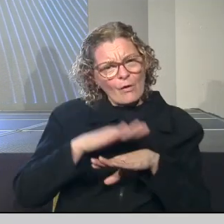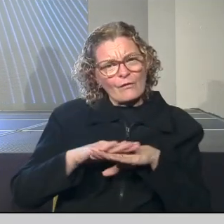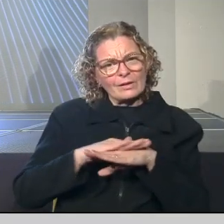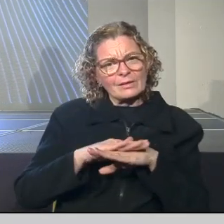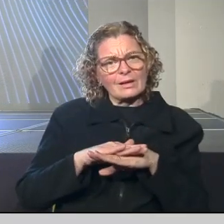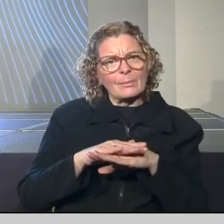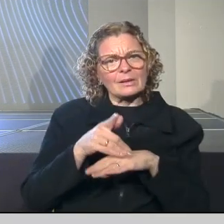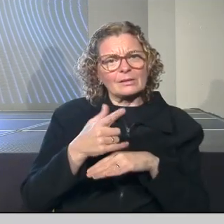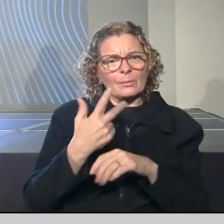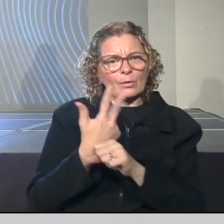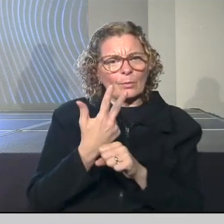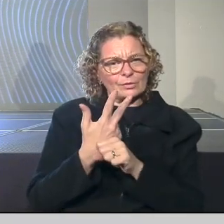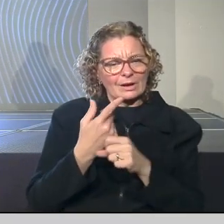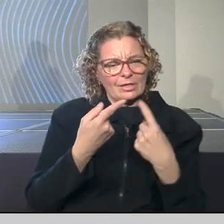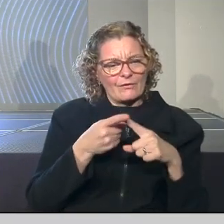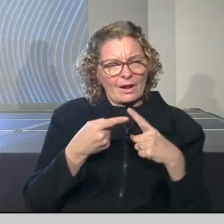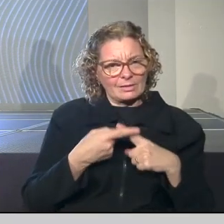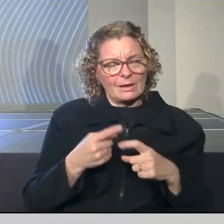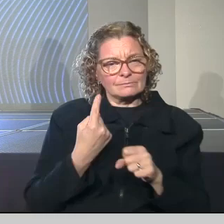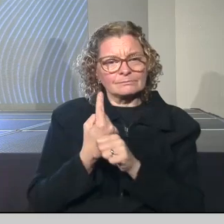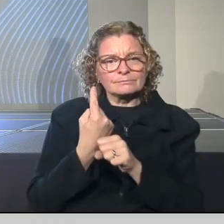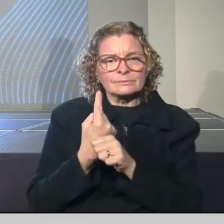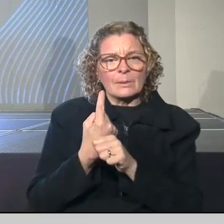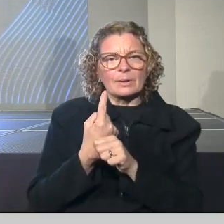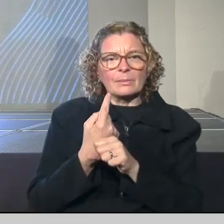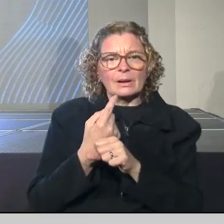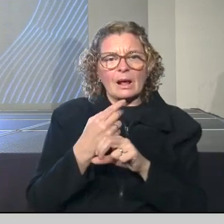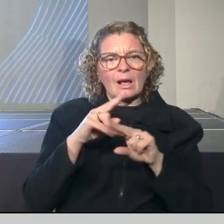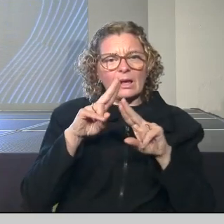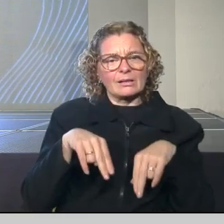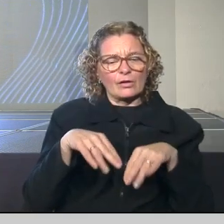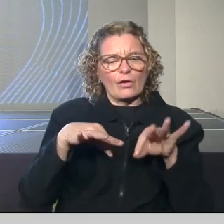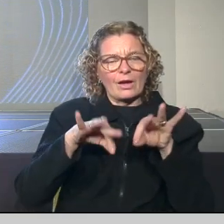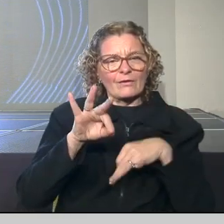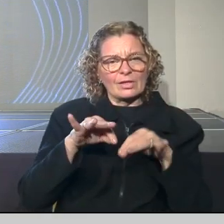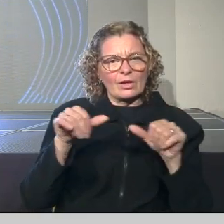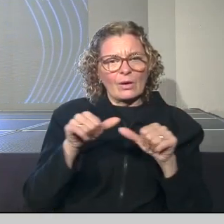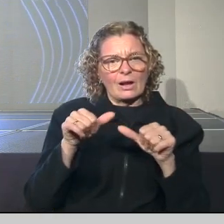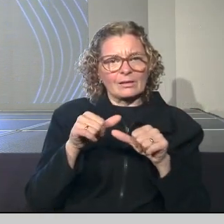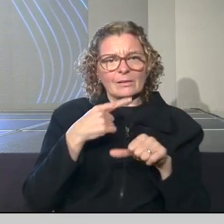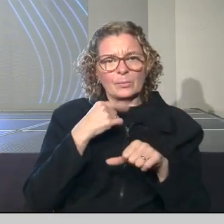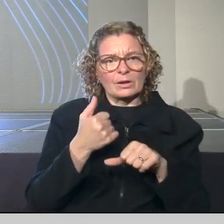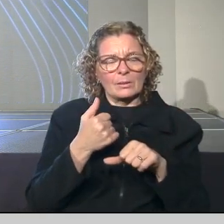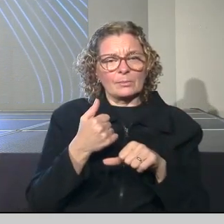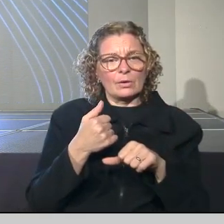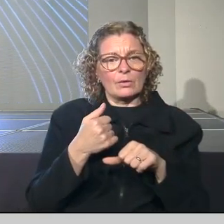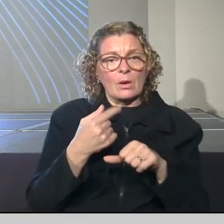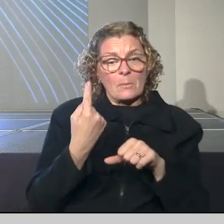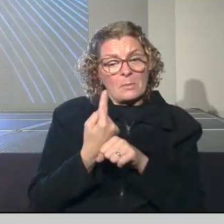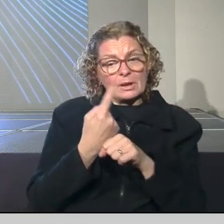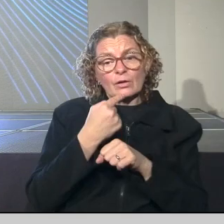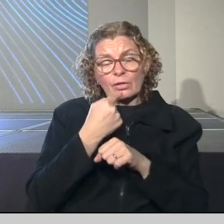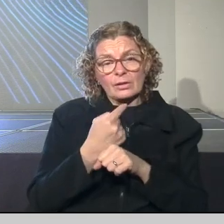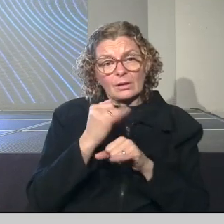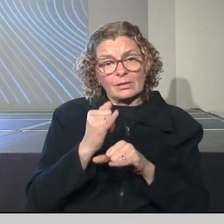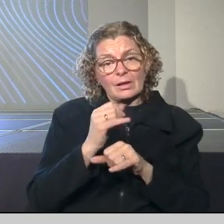se consideran tres variables. La primera son las cancelaciones que el vendedor hace de ventas que en principio había confirmado y que